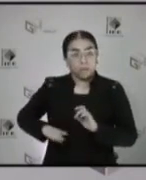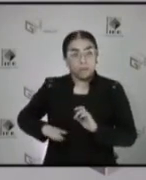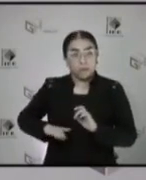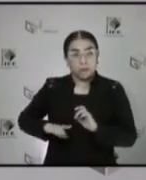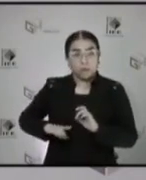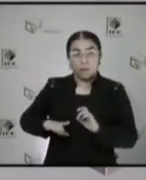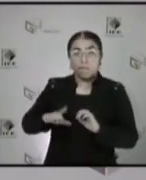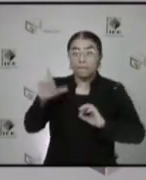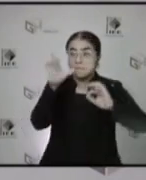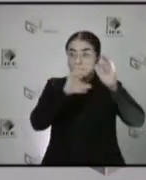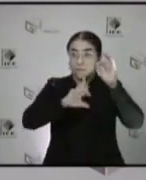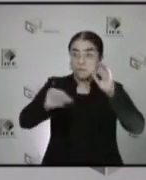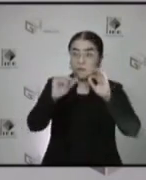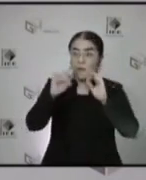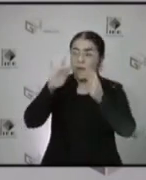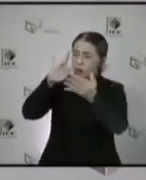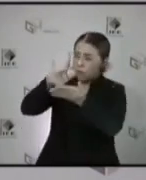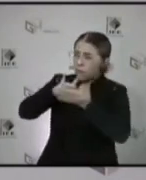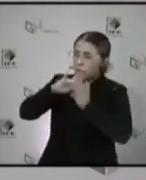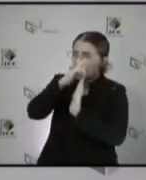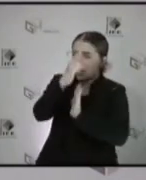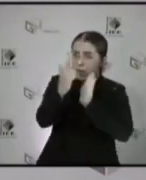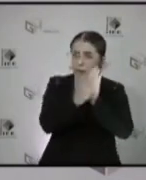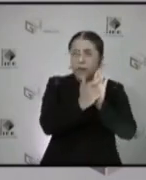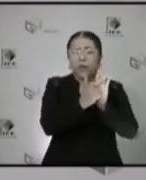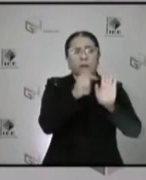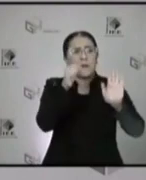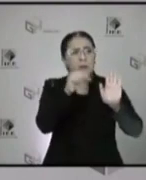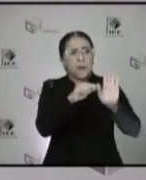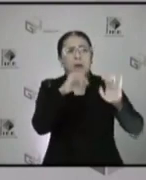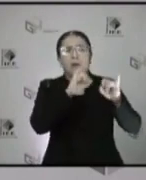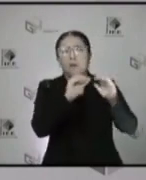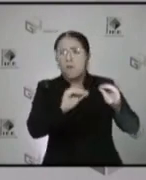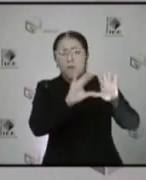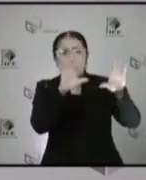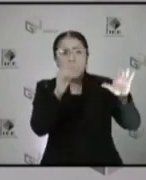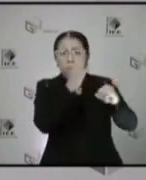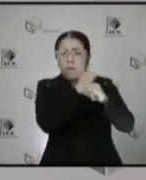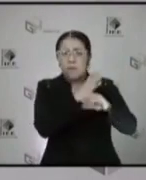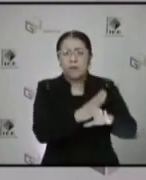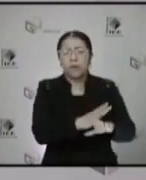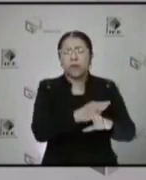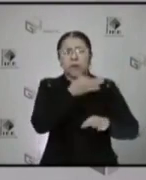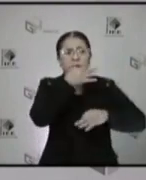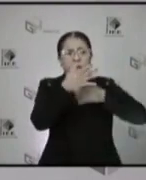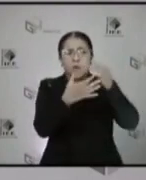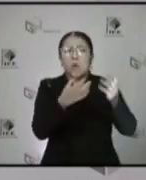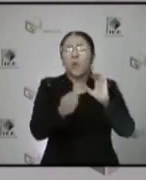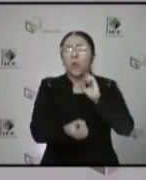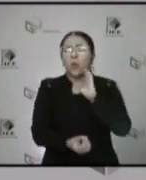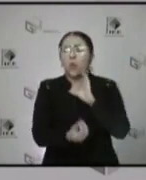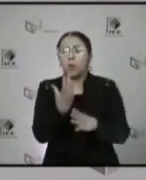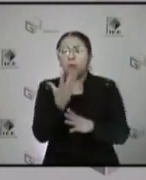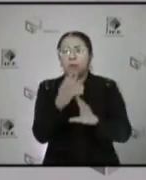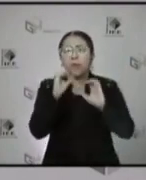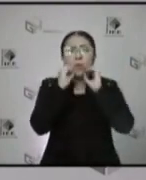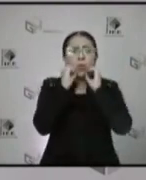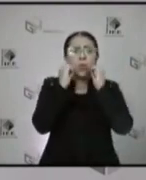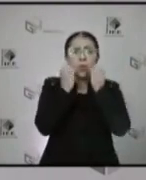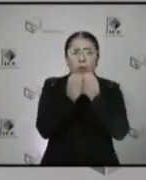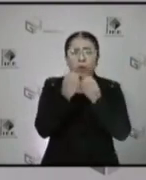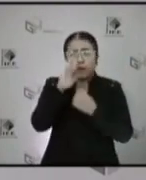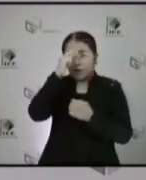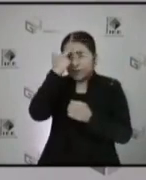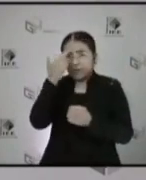gran calado, que fortalezca la carrera judicial, la transparencia, la ampliación de nuevos órganos, como le hice cuando fui